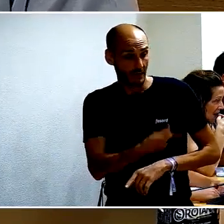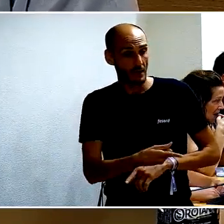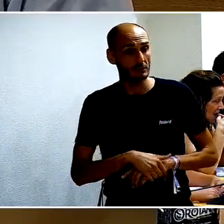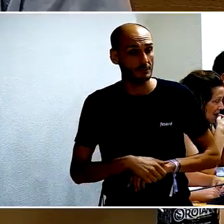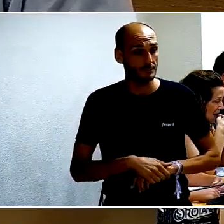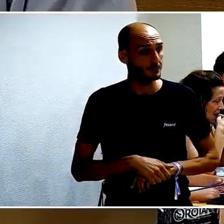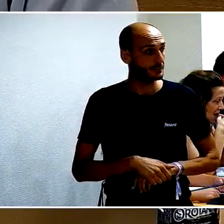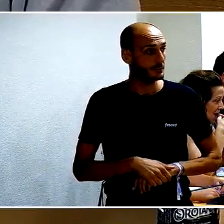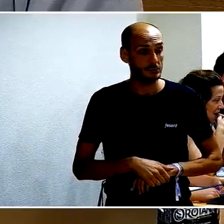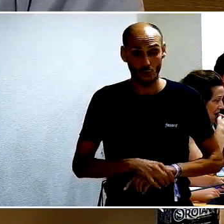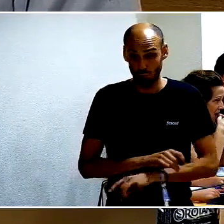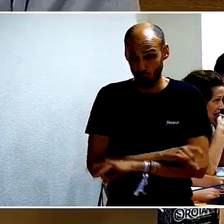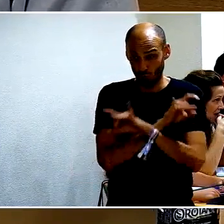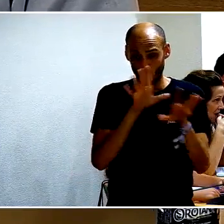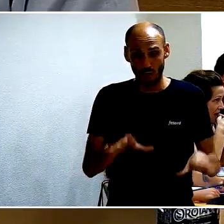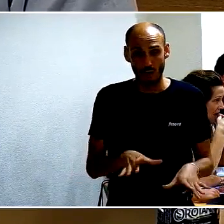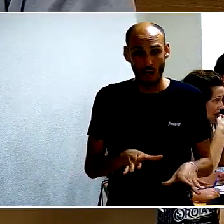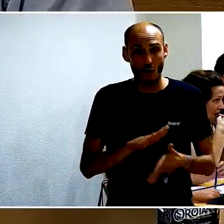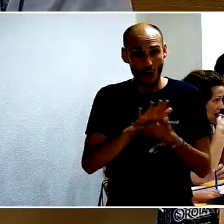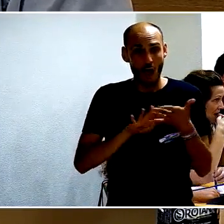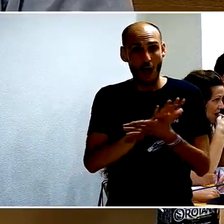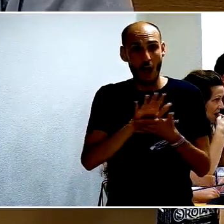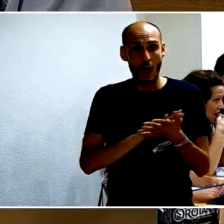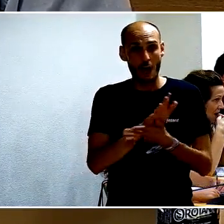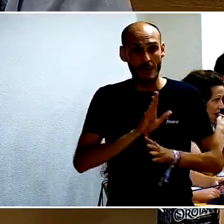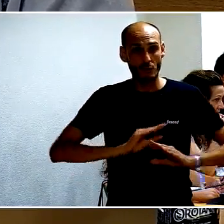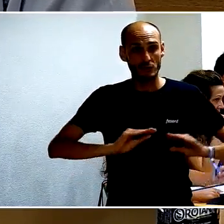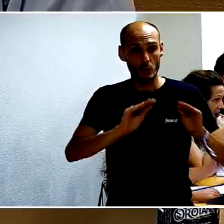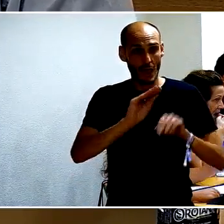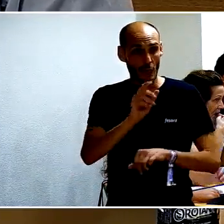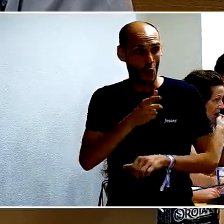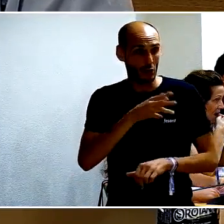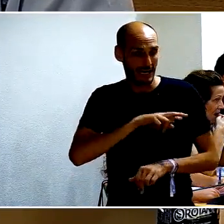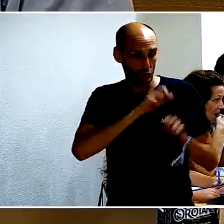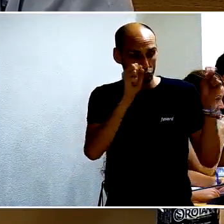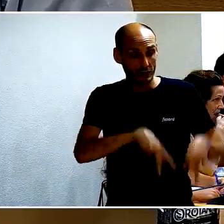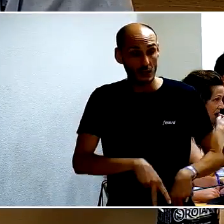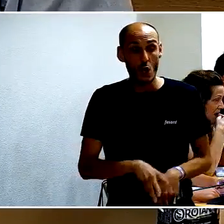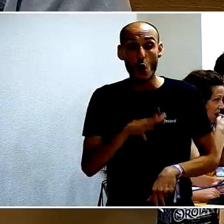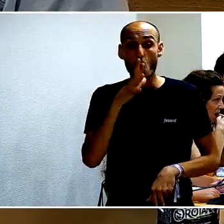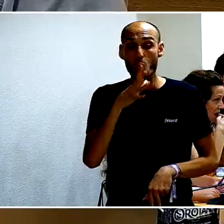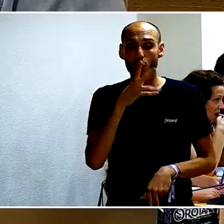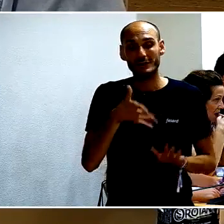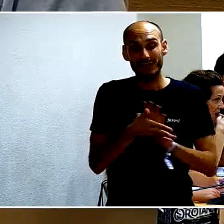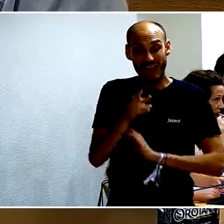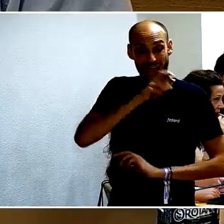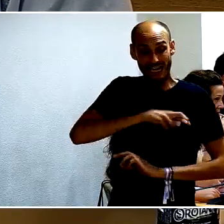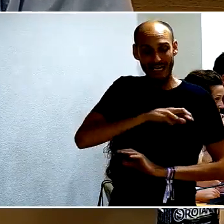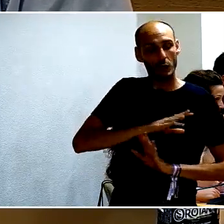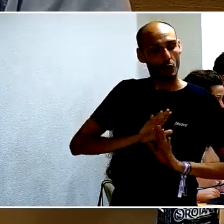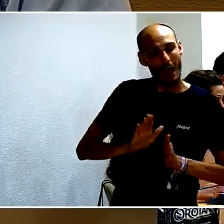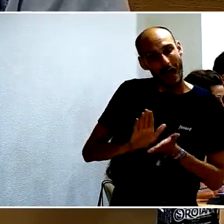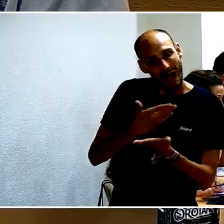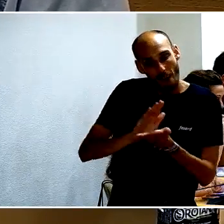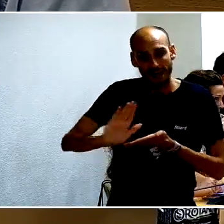Entonces, evidentemente que sí. Estamos hablando de una educación laica porque preserva de religiones. No excluye a nadie.